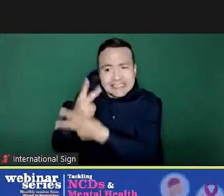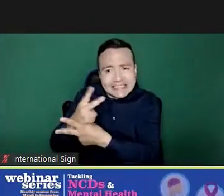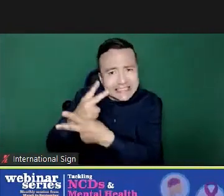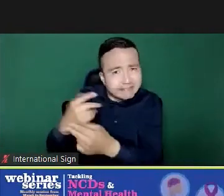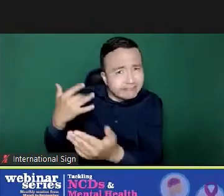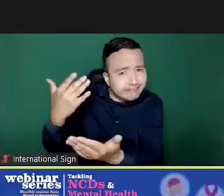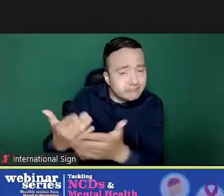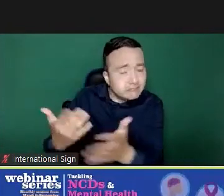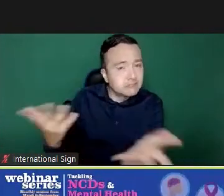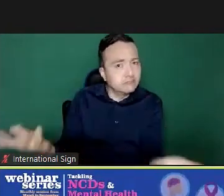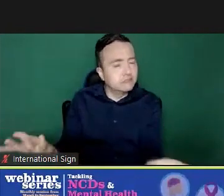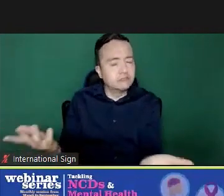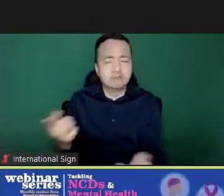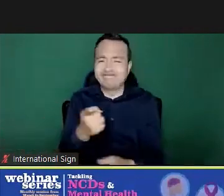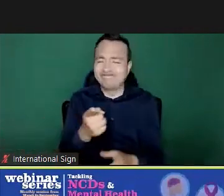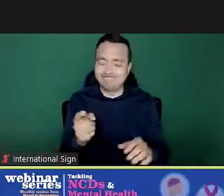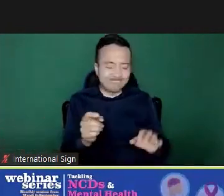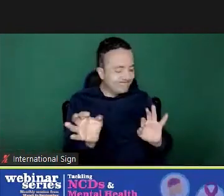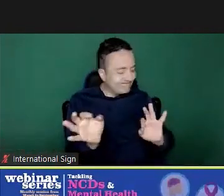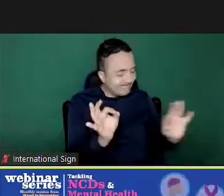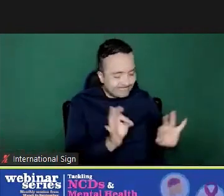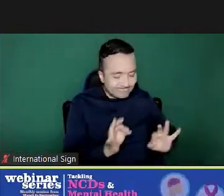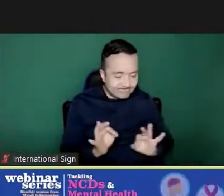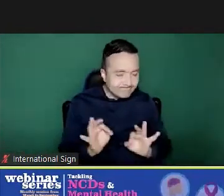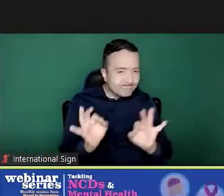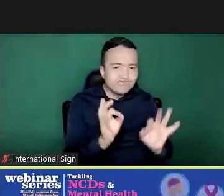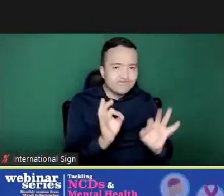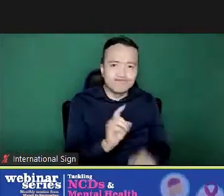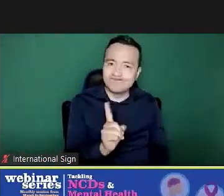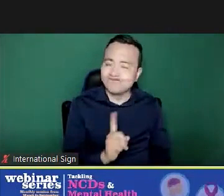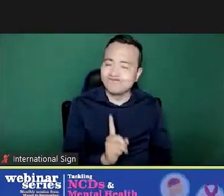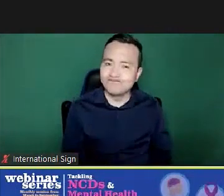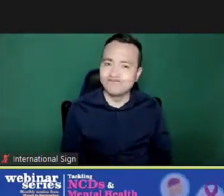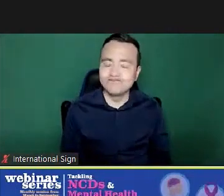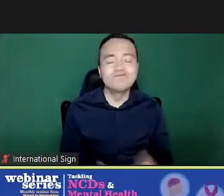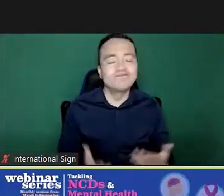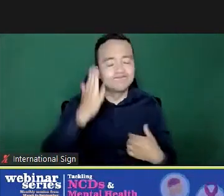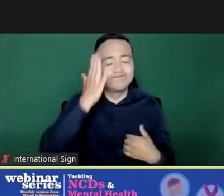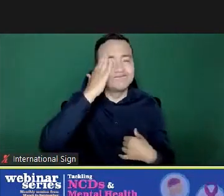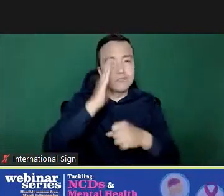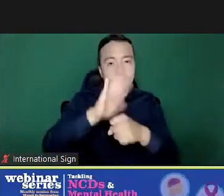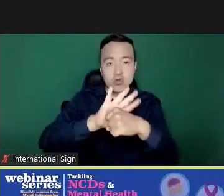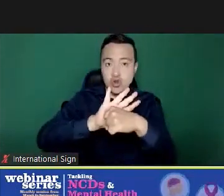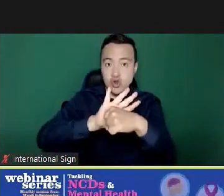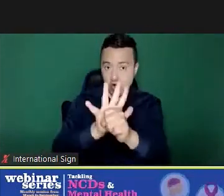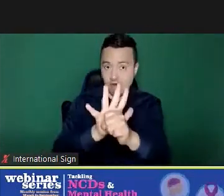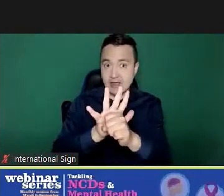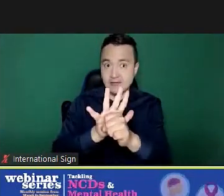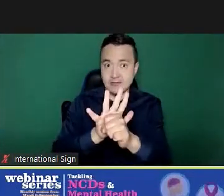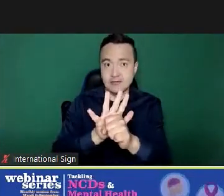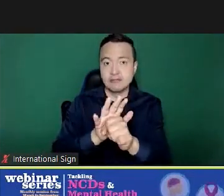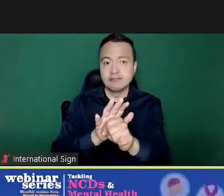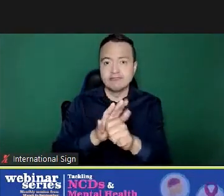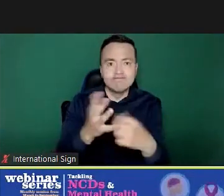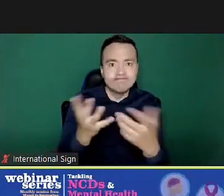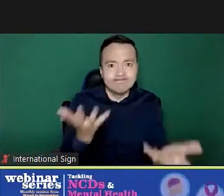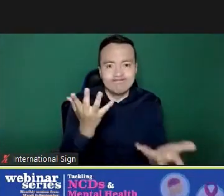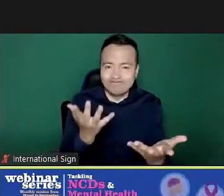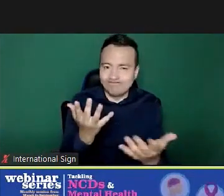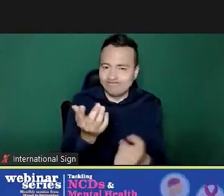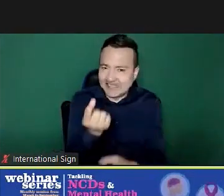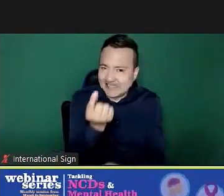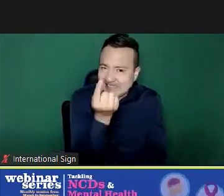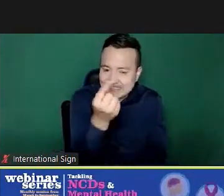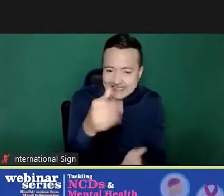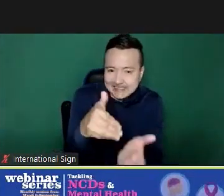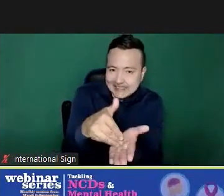Ahora, sabemos que la COVID-19 presenta grandes desafíos para las personas que viven con NT. Sabemos esto, que en la región de